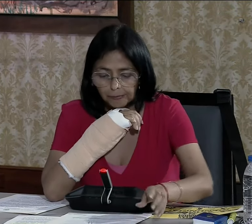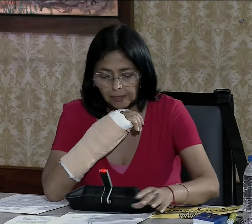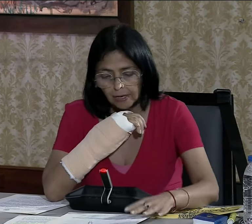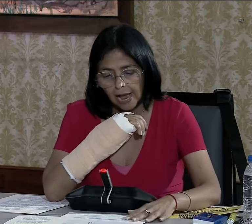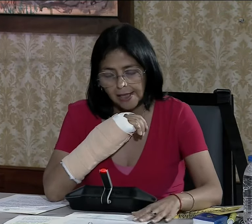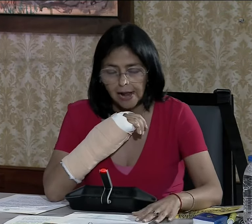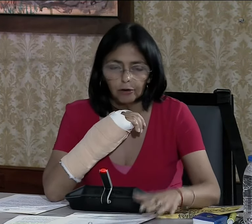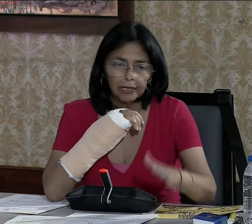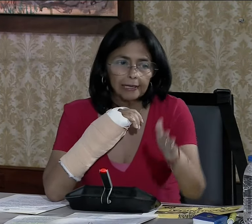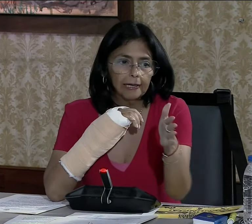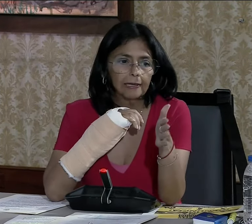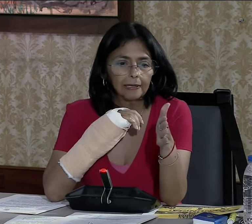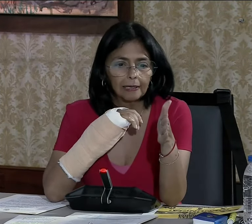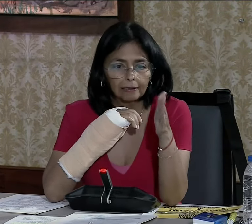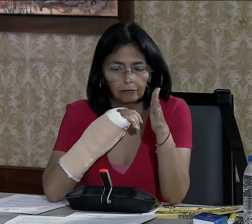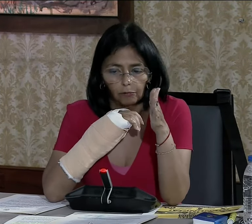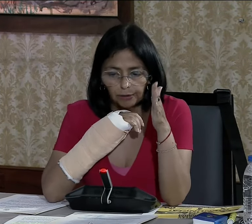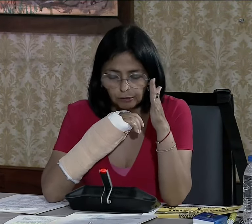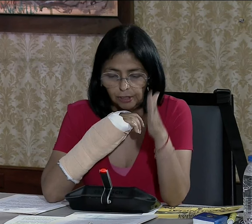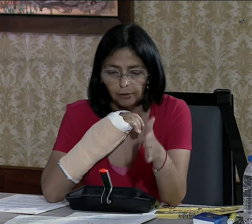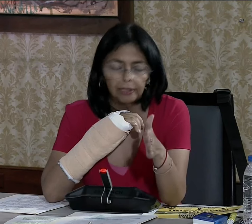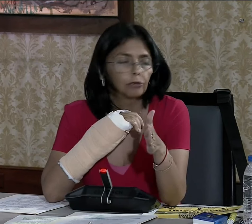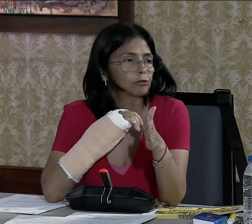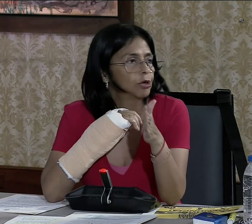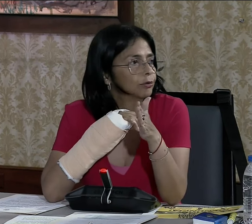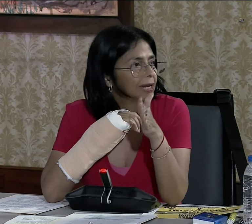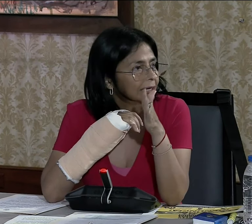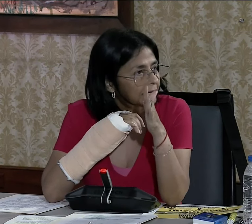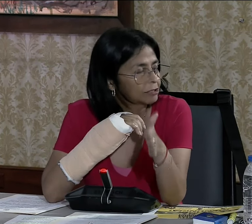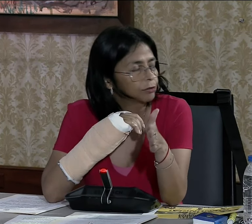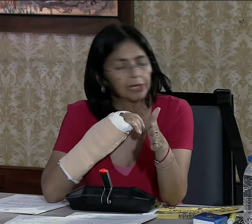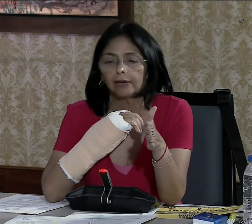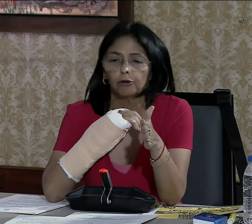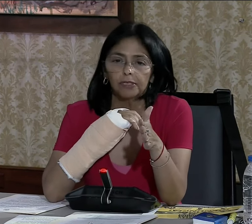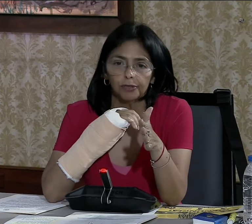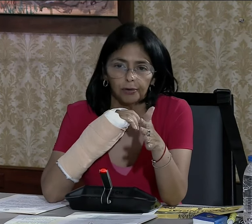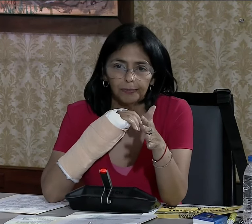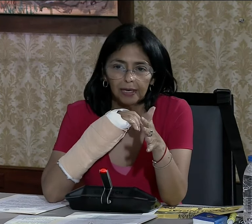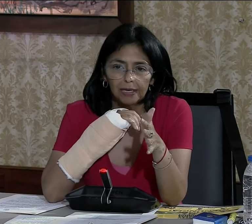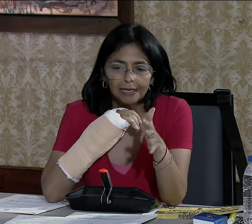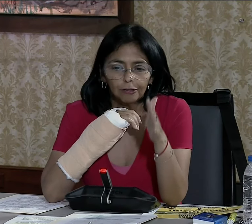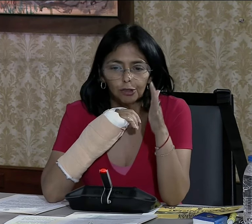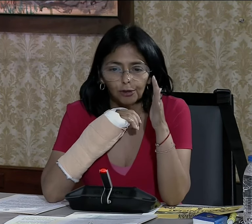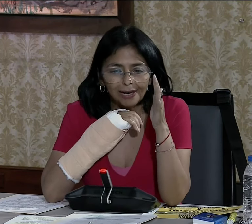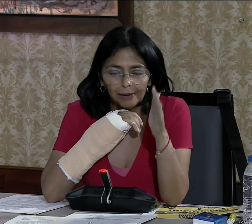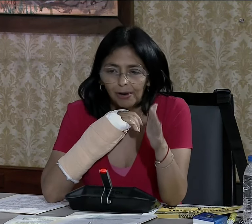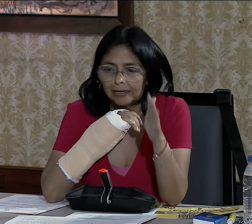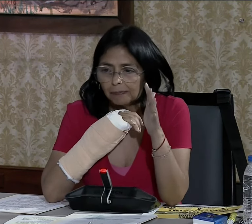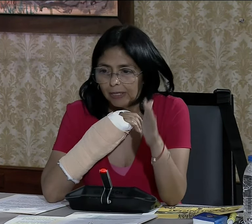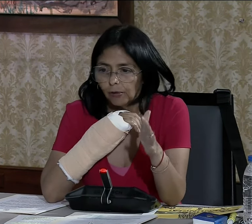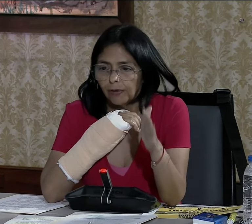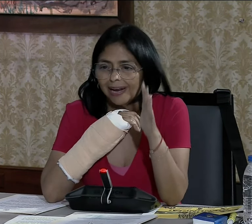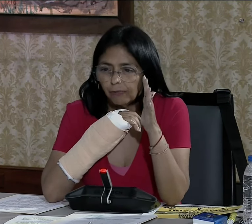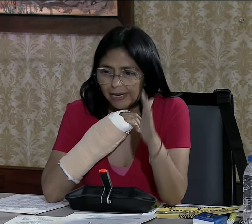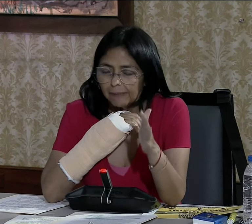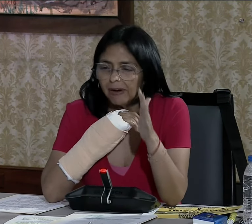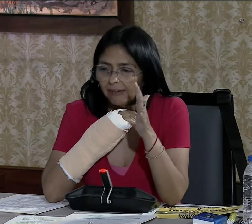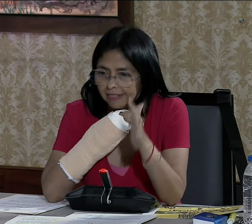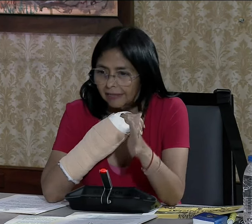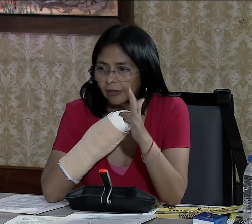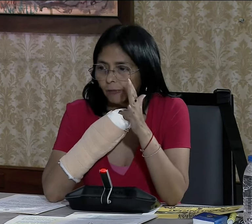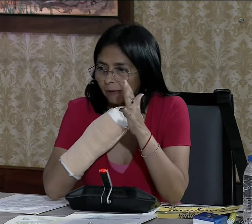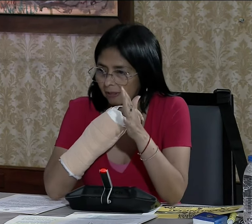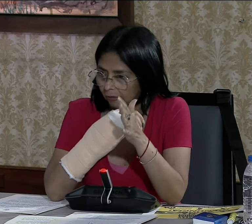pero hay algo que cuando se dio la instrucción de la creación de la comisión, nosotros creamos el capítulo de la